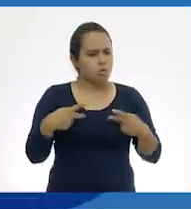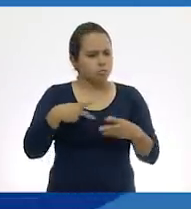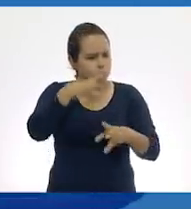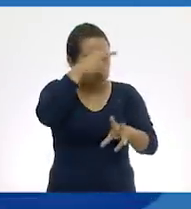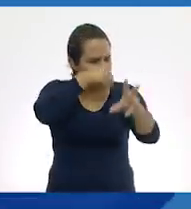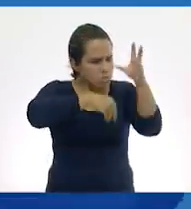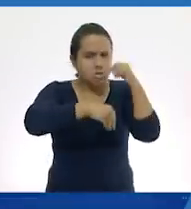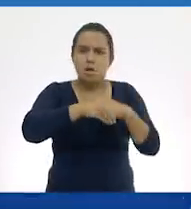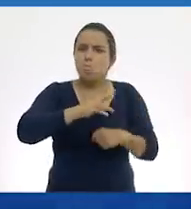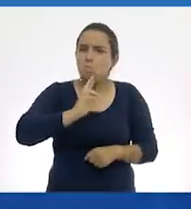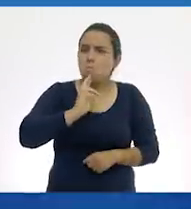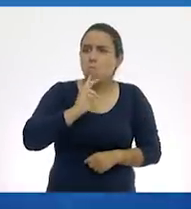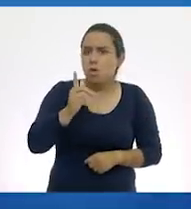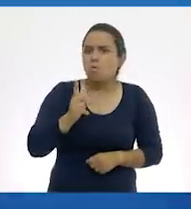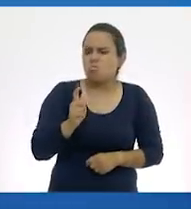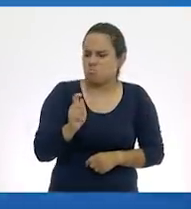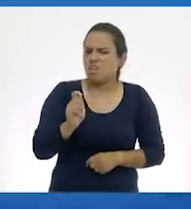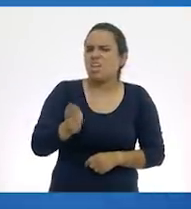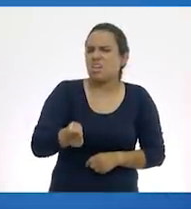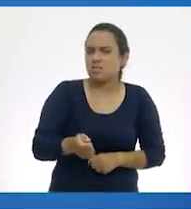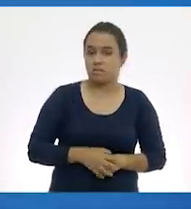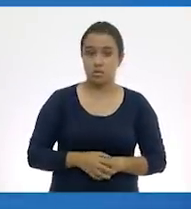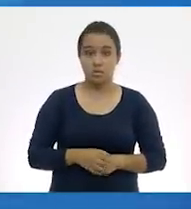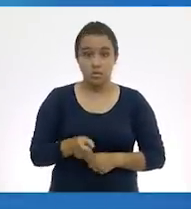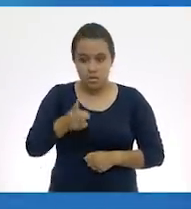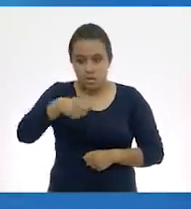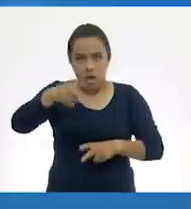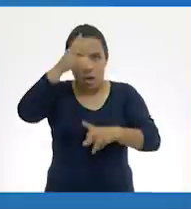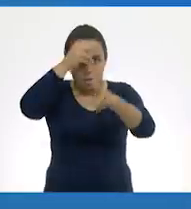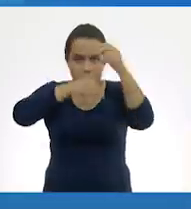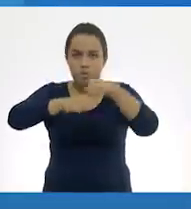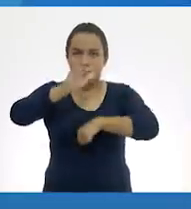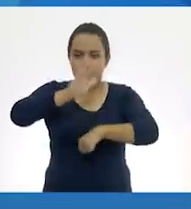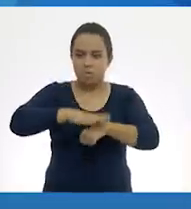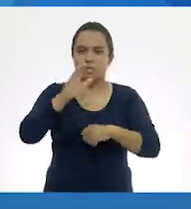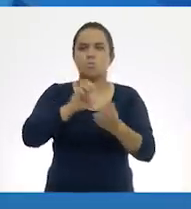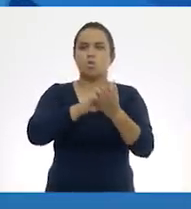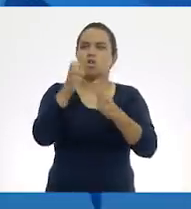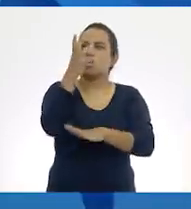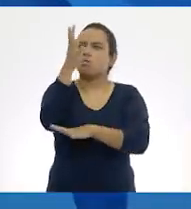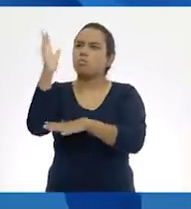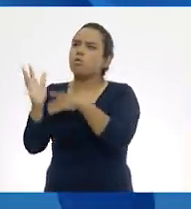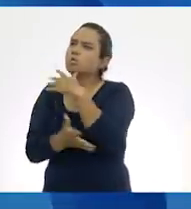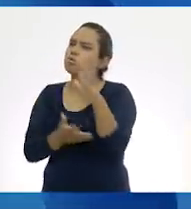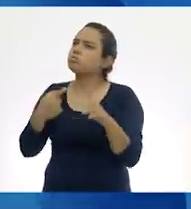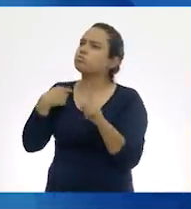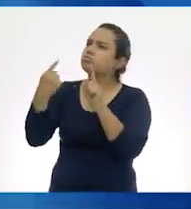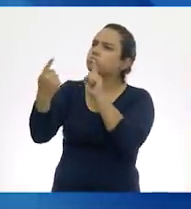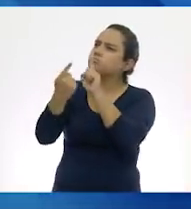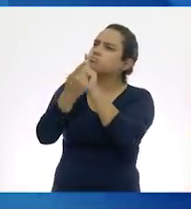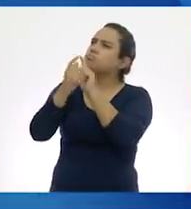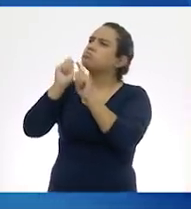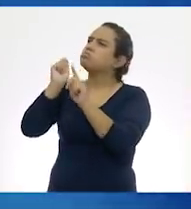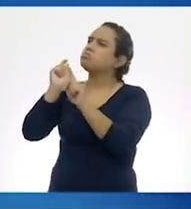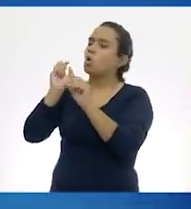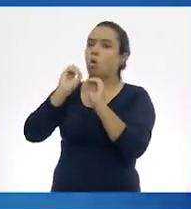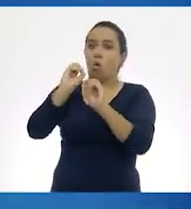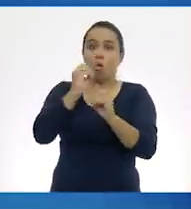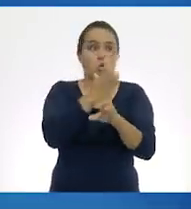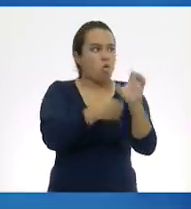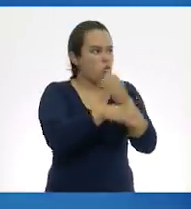mejor. Es decir, podemos aprender más conviviendo con la naturaleza, planteándonos